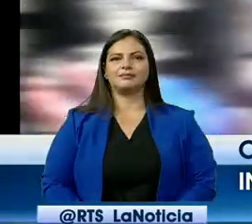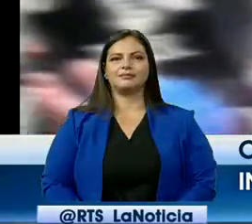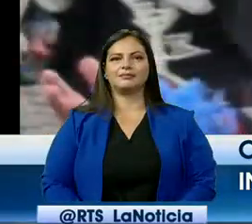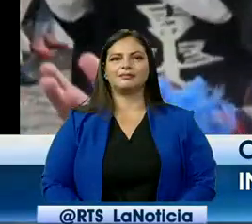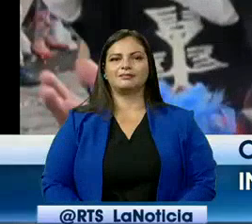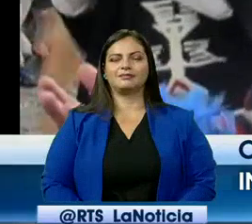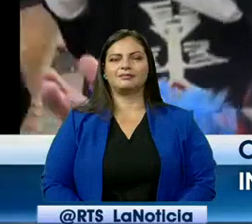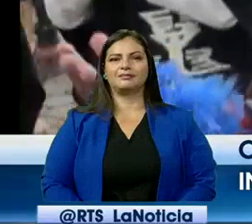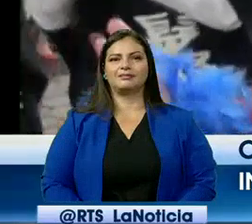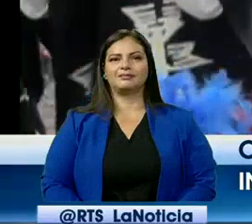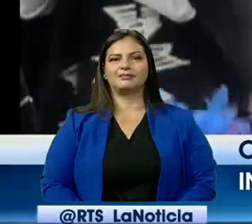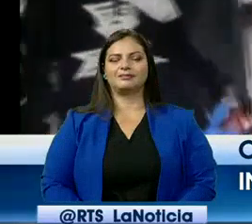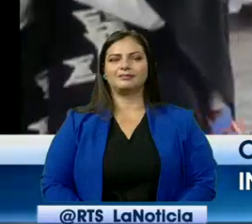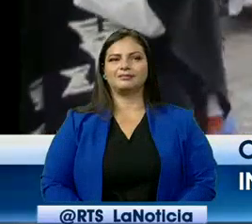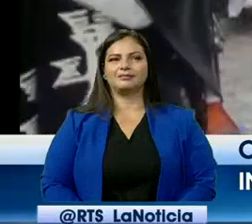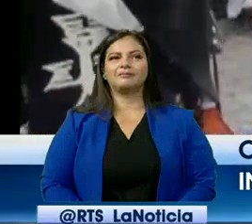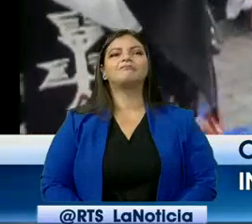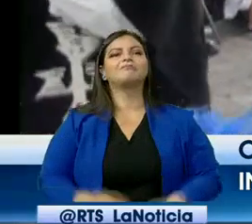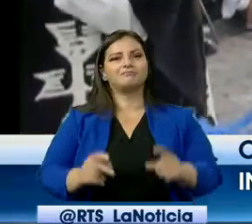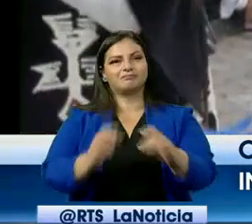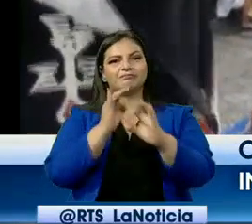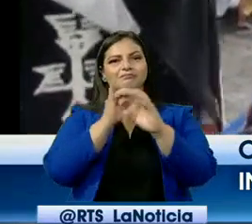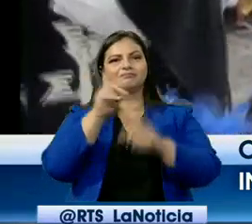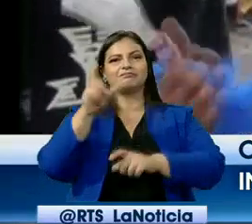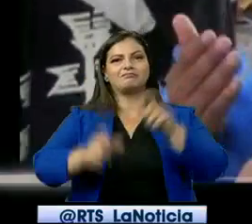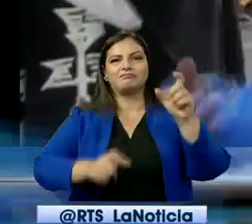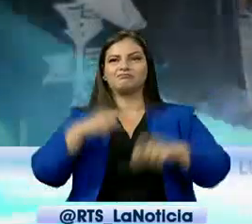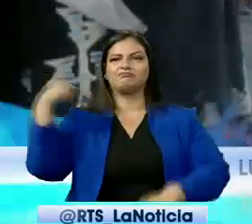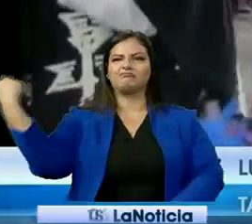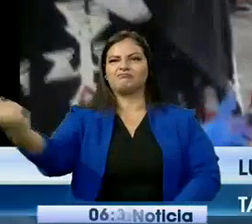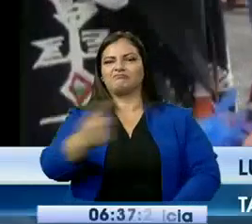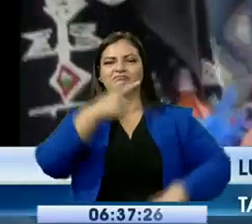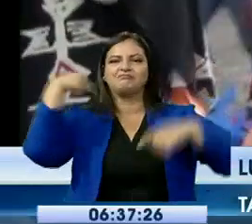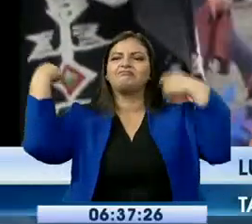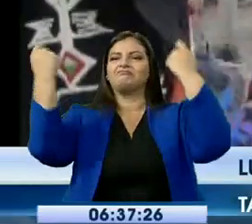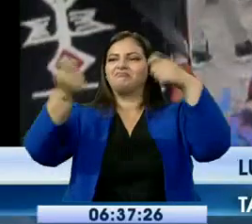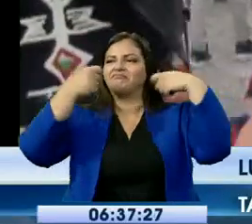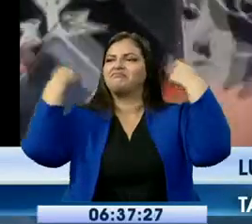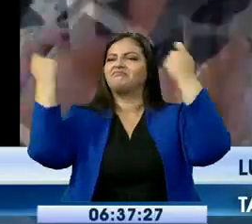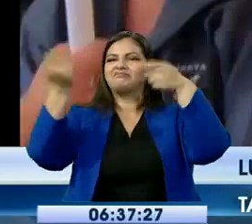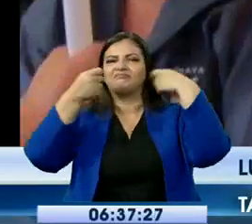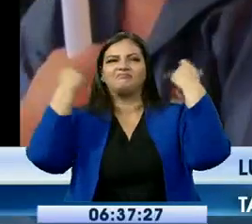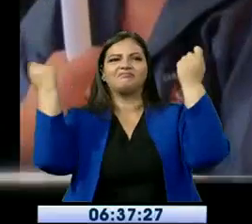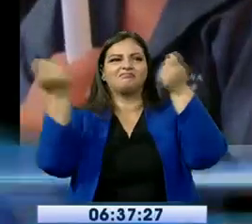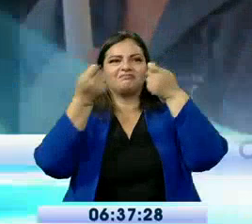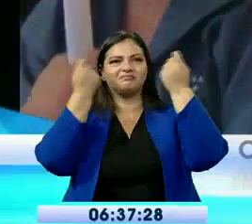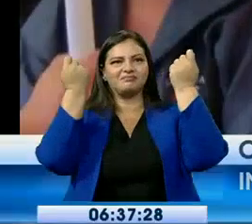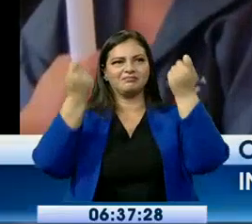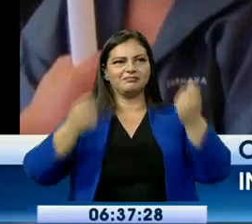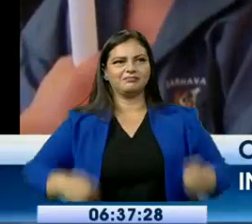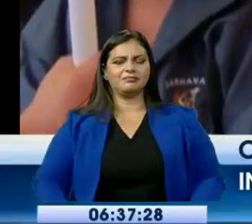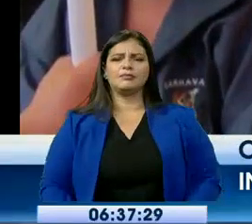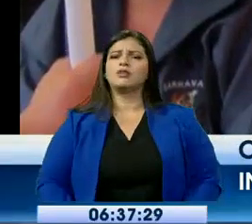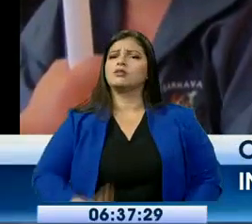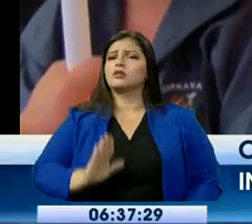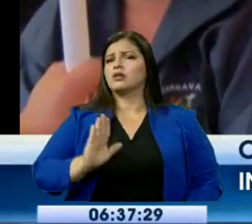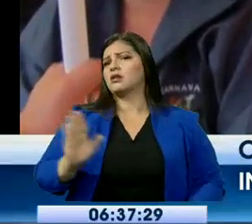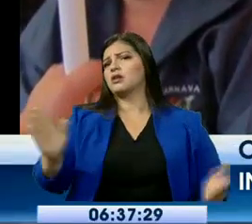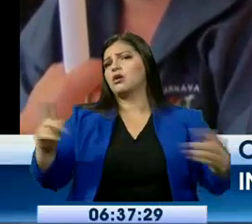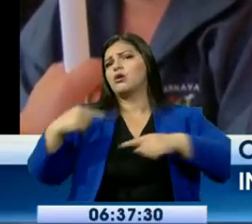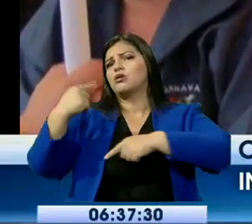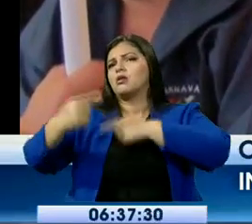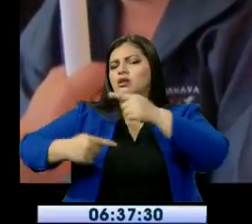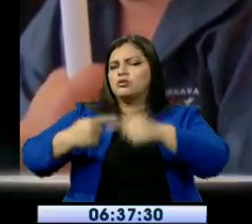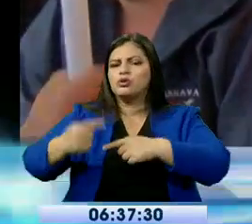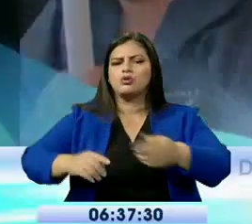Fiesta para los guarandeños, bolivarenses y todos los ecuatorianos que nos visitan. ¿Cómo es tan tradicional esos carnavales y